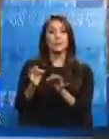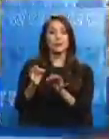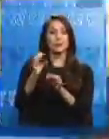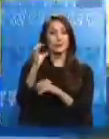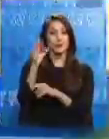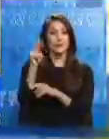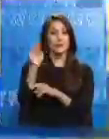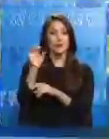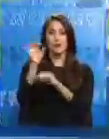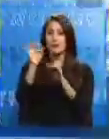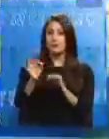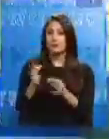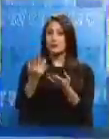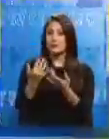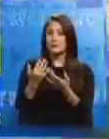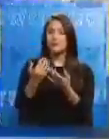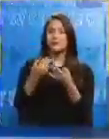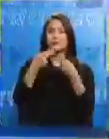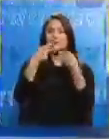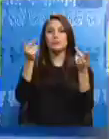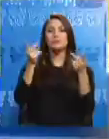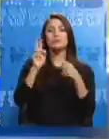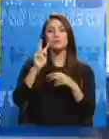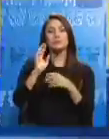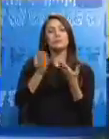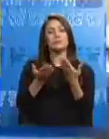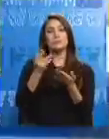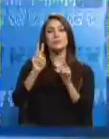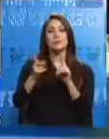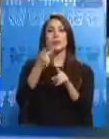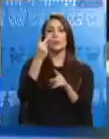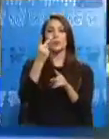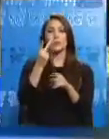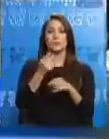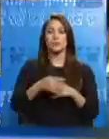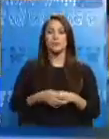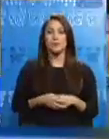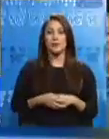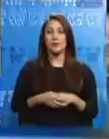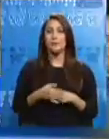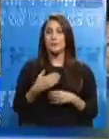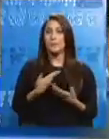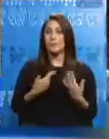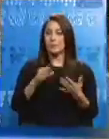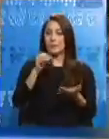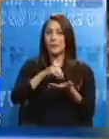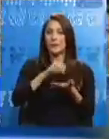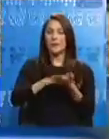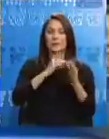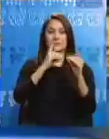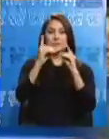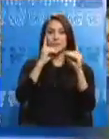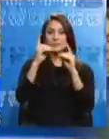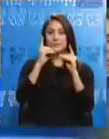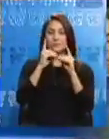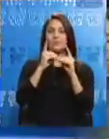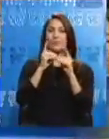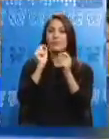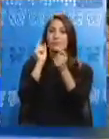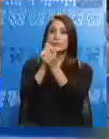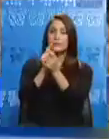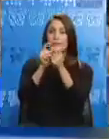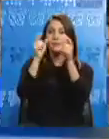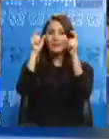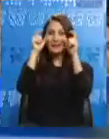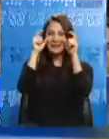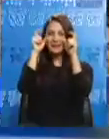Consejo Nacional Electoral para proclamar una posible segunda vuelta. Volvió a condicionar el diálogo con el candidato opositor